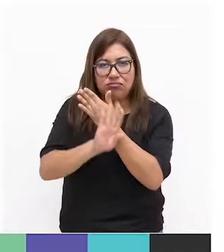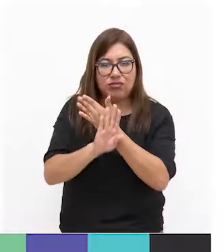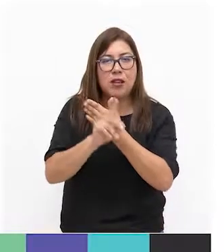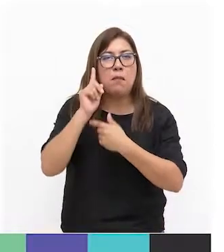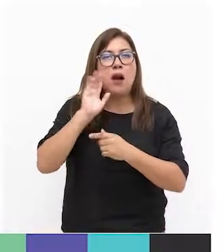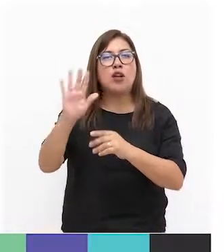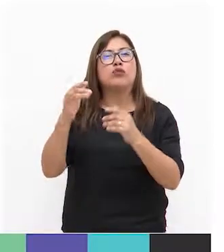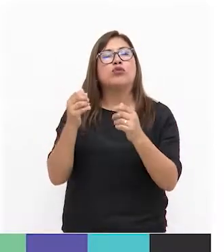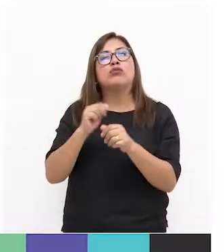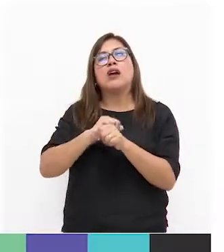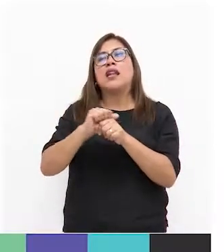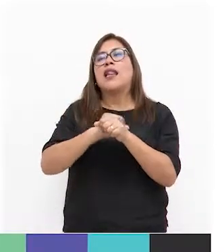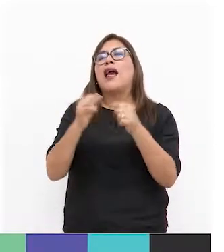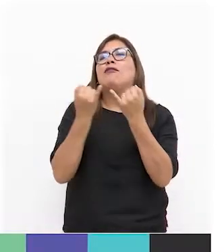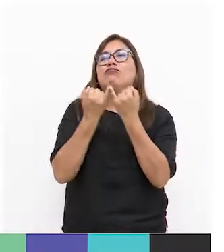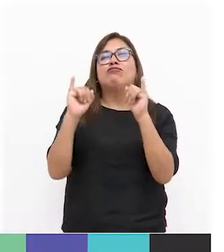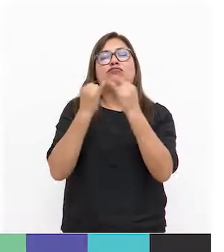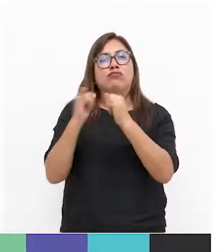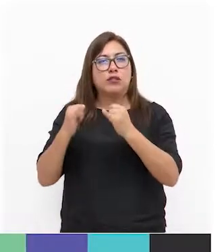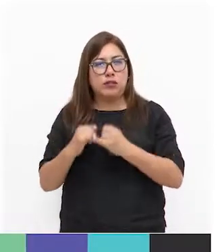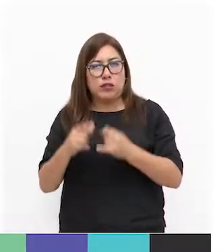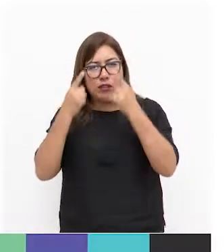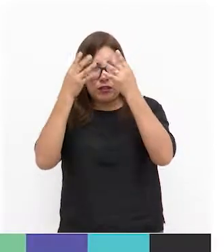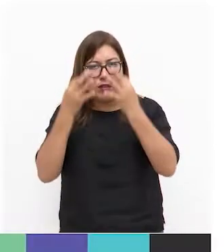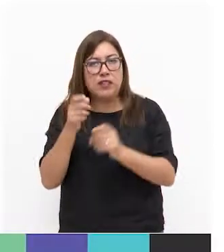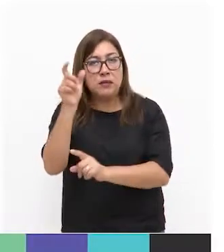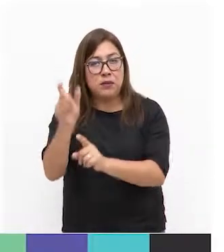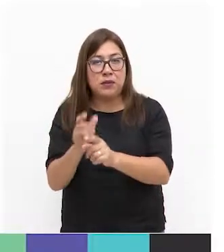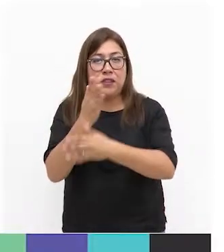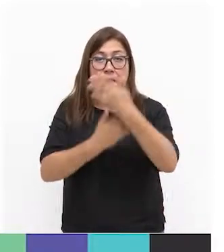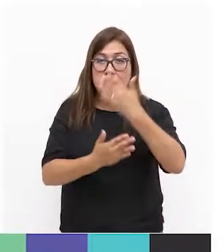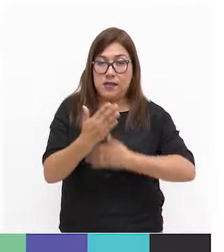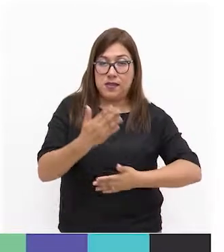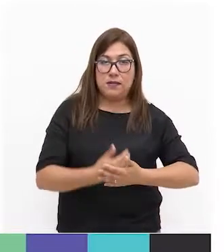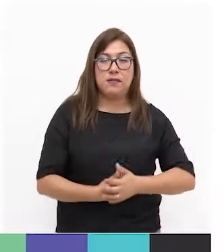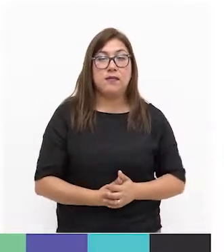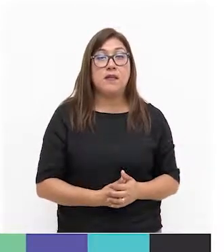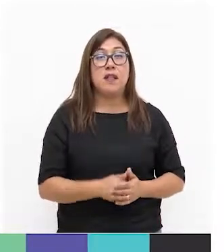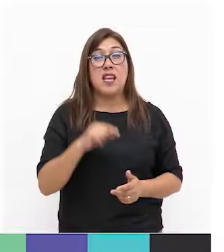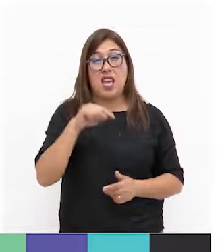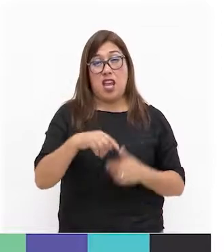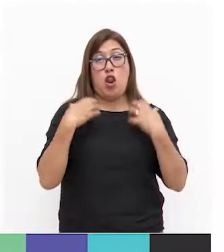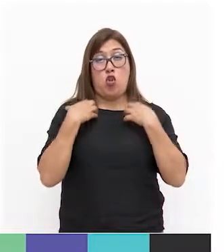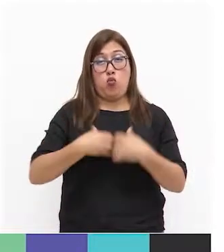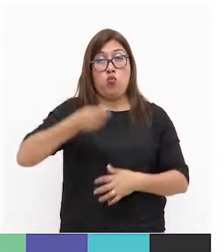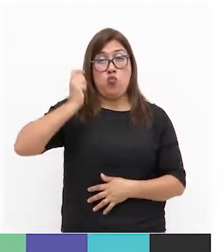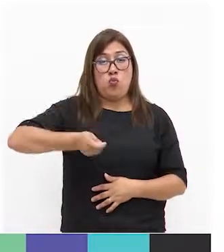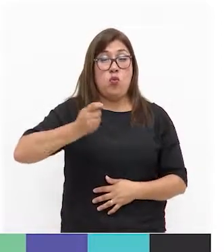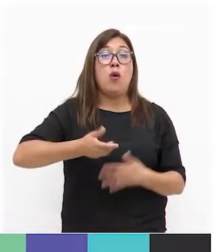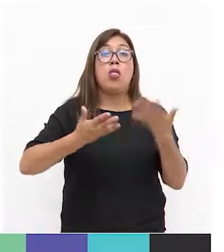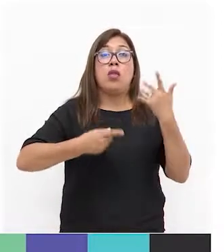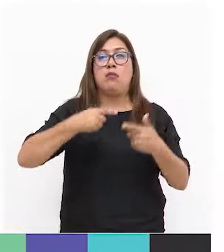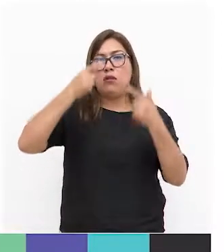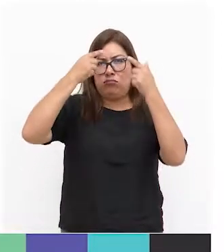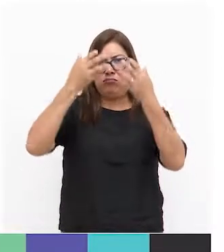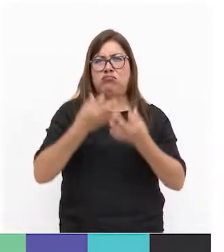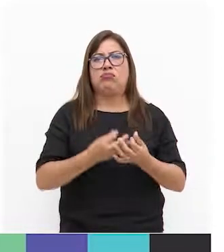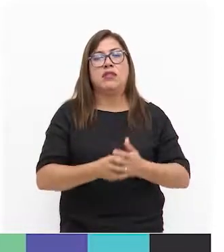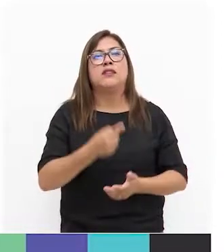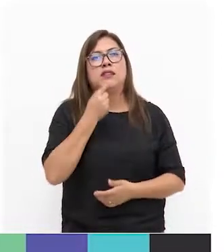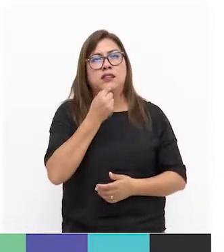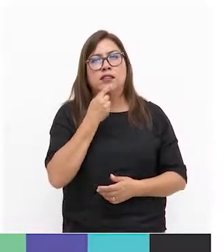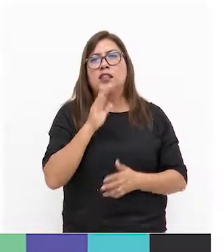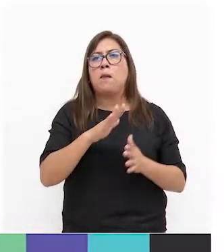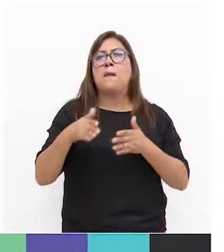salvaguardias para el ejercicio de la capacidad jurídica de las personas con discapacidad. El juez puede determinar de